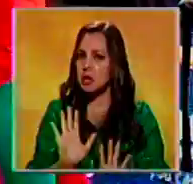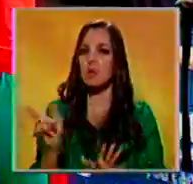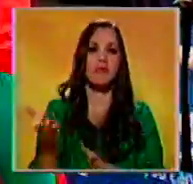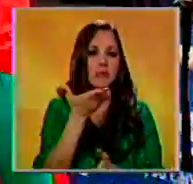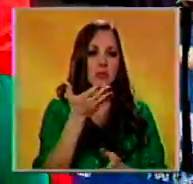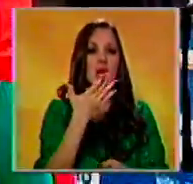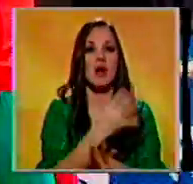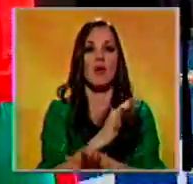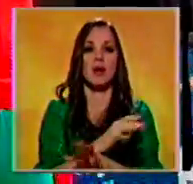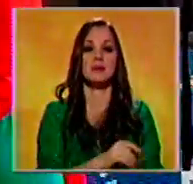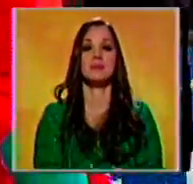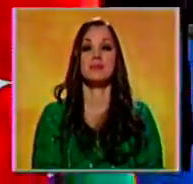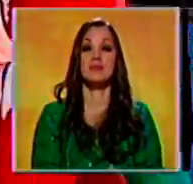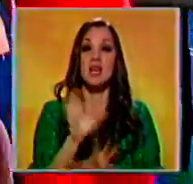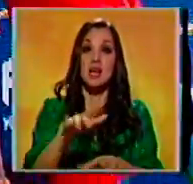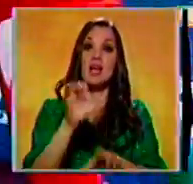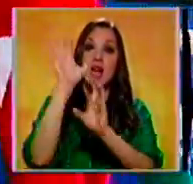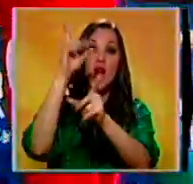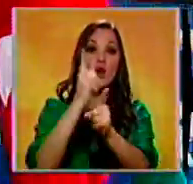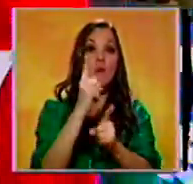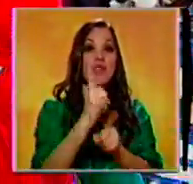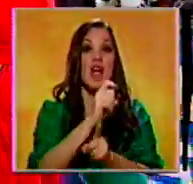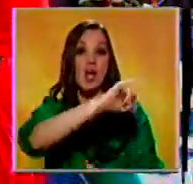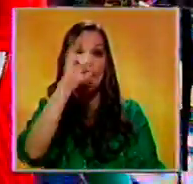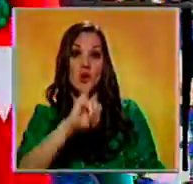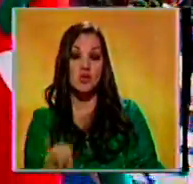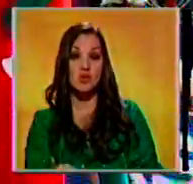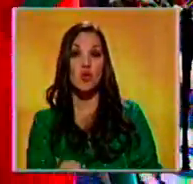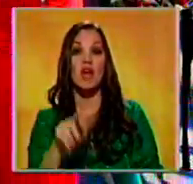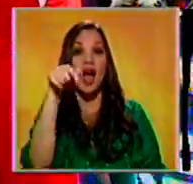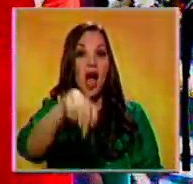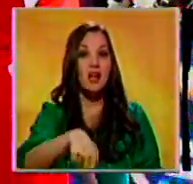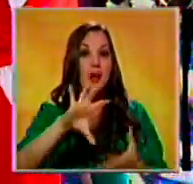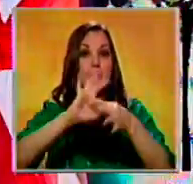Cocodrilos debutará el sábado ante Gaiteros del Zulia en el Parque Naciones